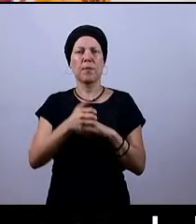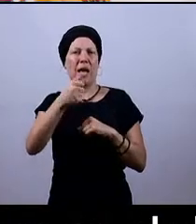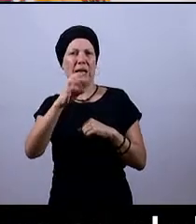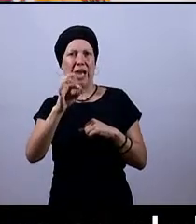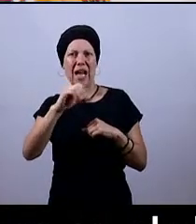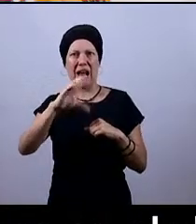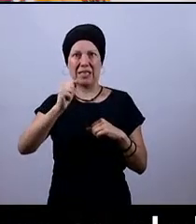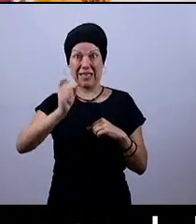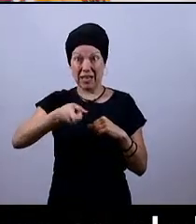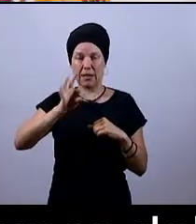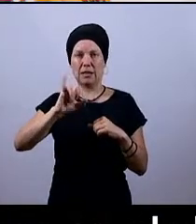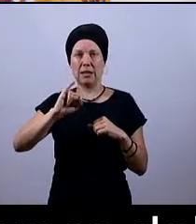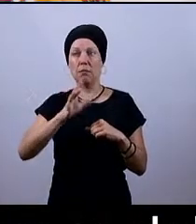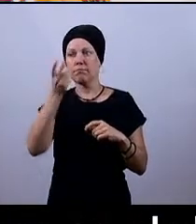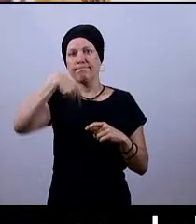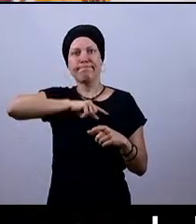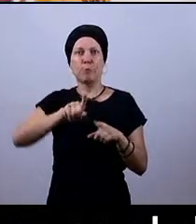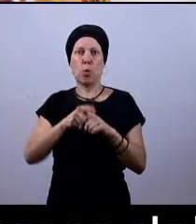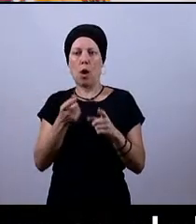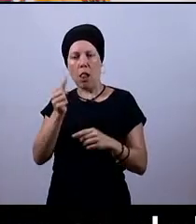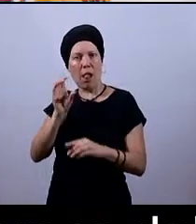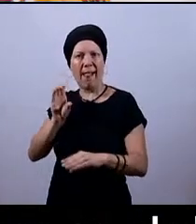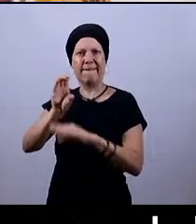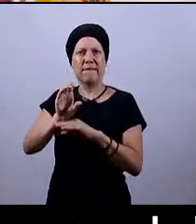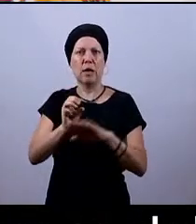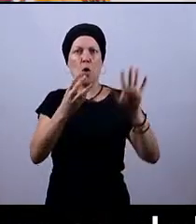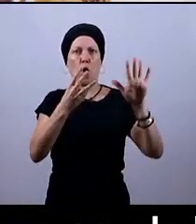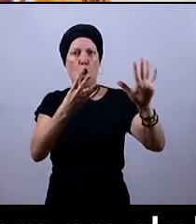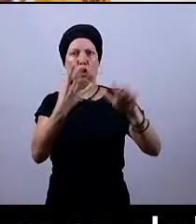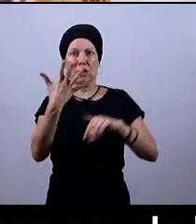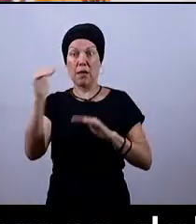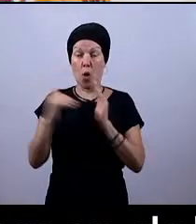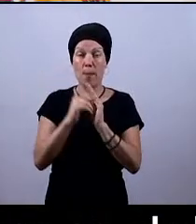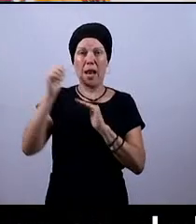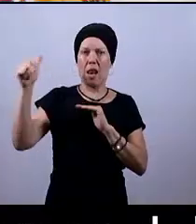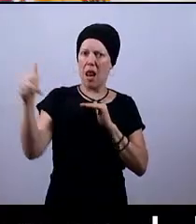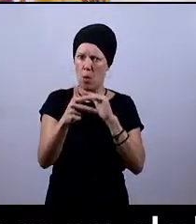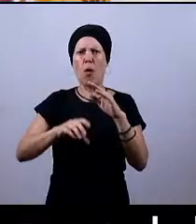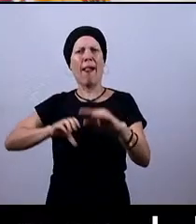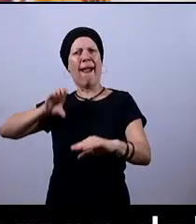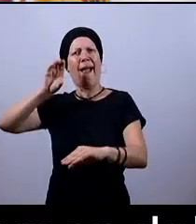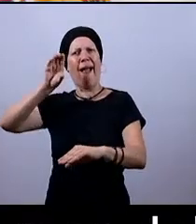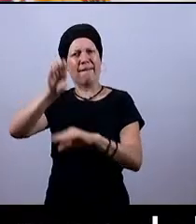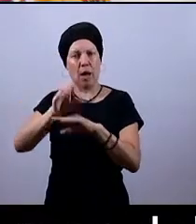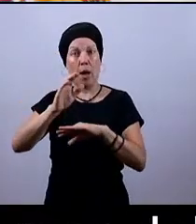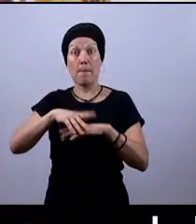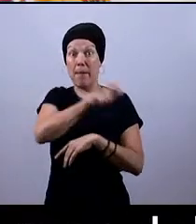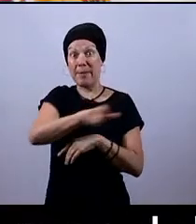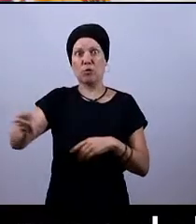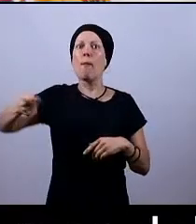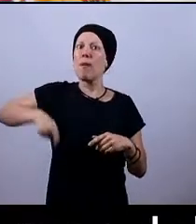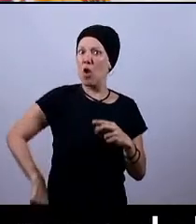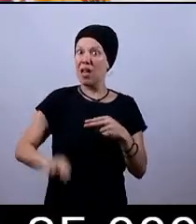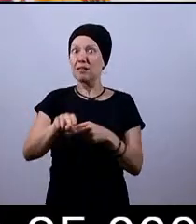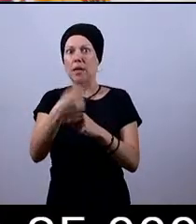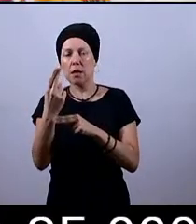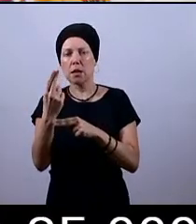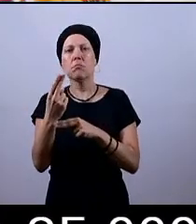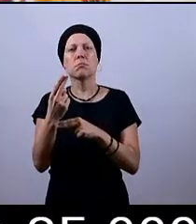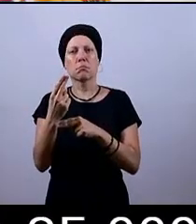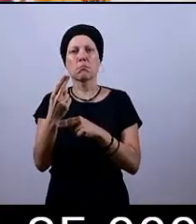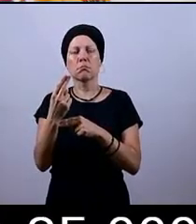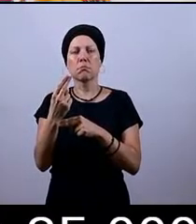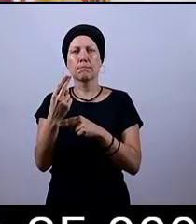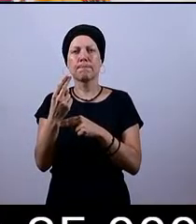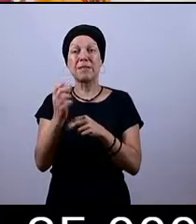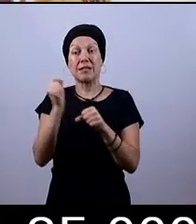y realizamos una aportación de 85.000 euros para que estos profesionales desempeñen esta